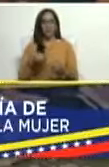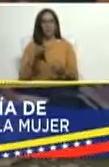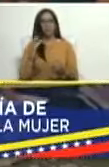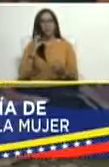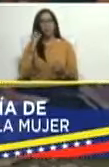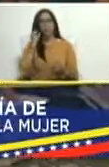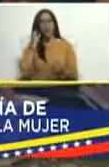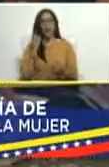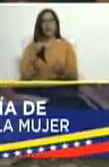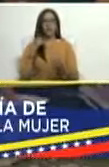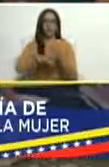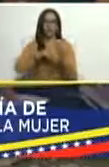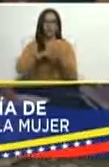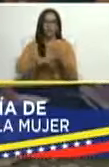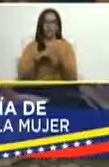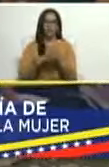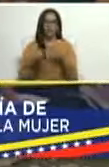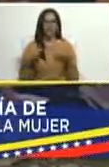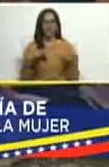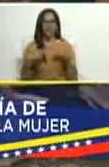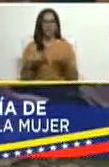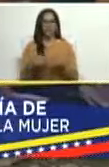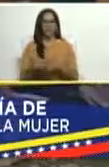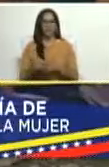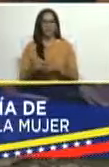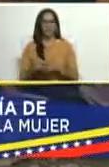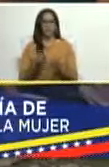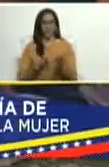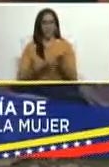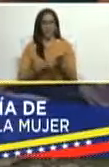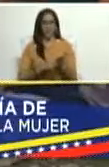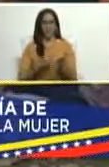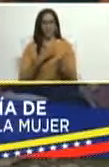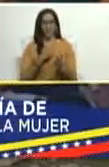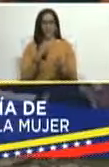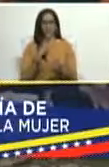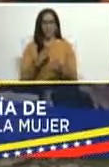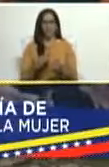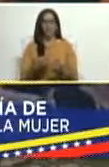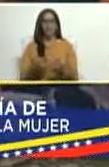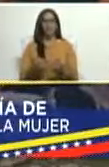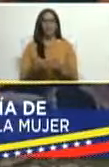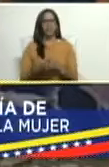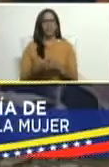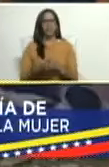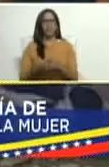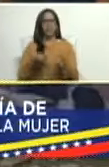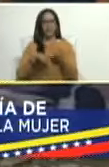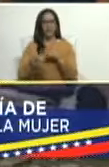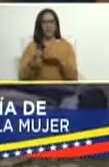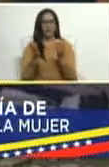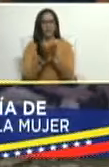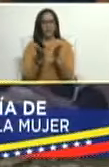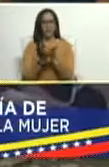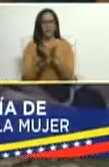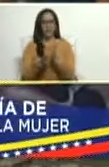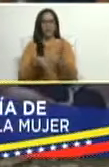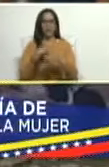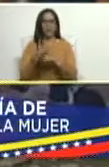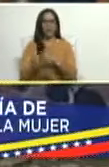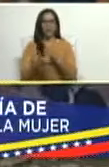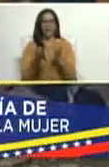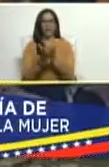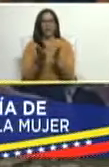mujeres luchadoras, guerreras, heroínas. ¿Verdad? Queremos decirle que nos hemos metido a las escuelas, tenemos el plan Escuela